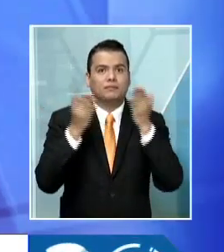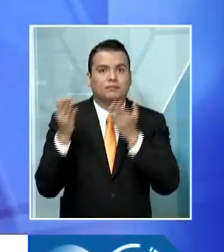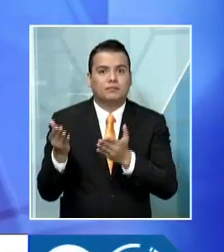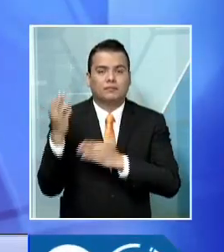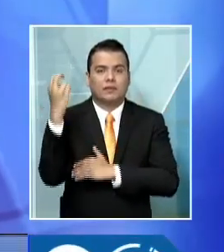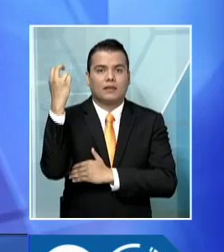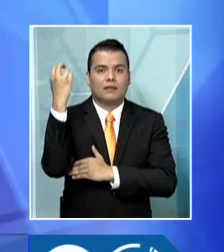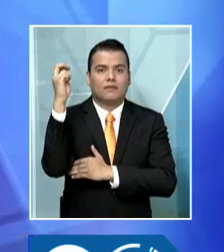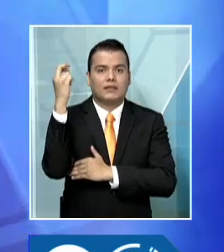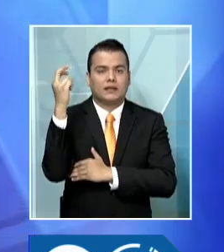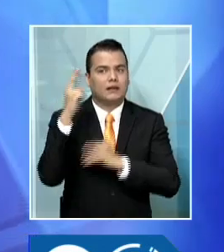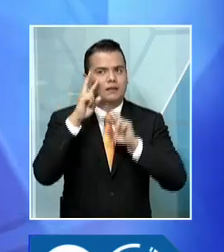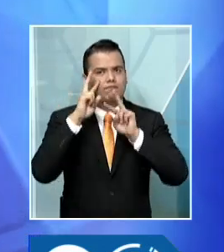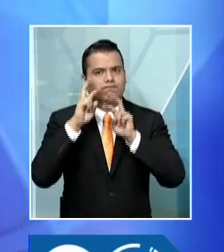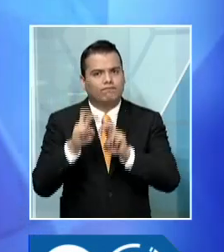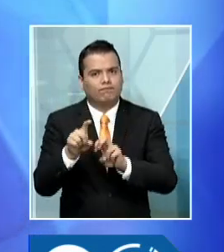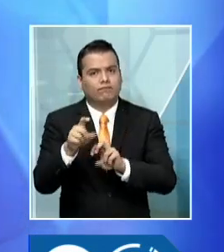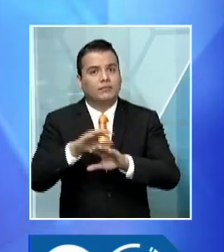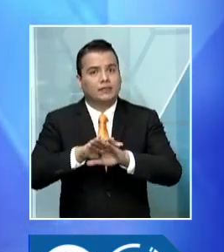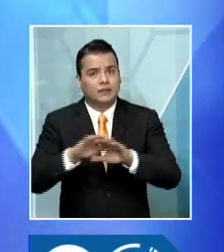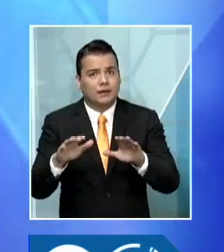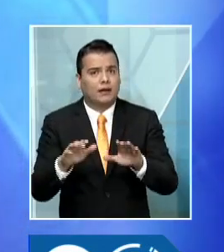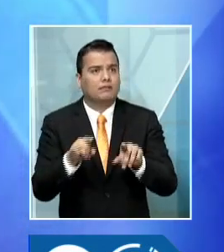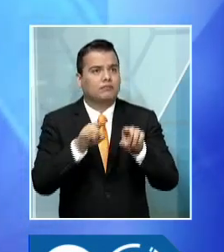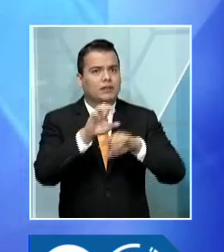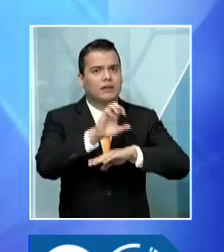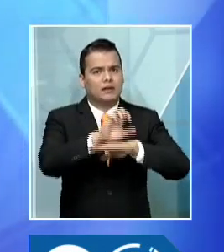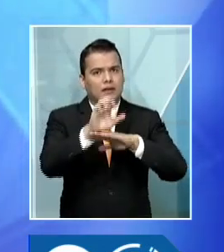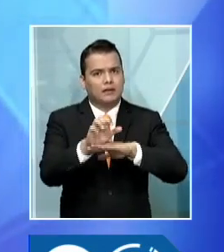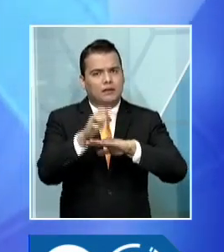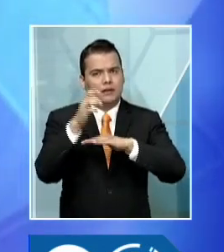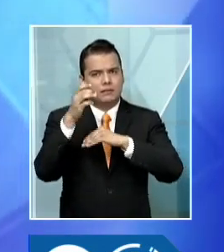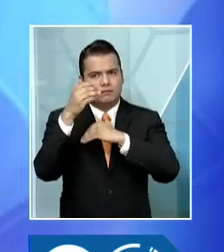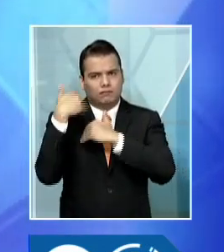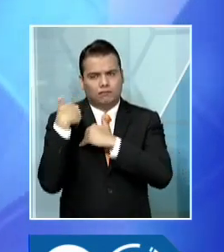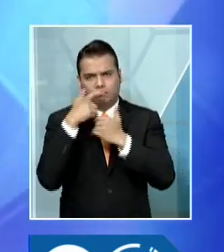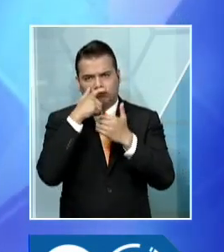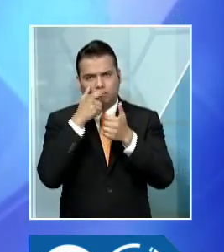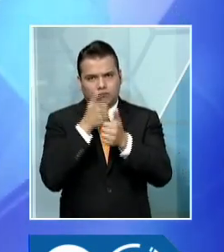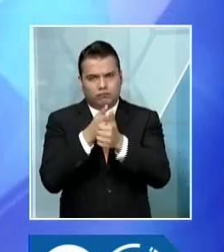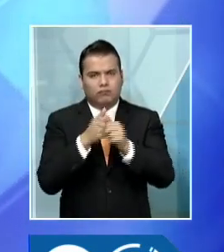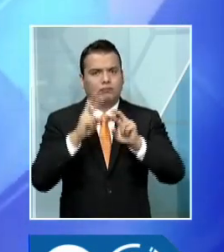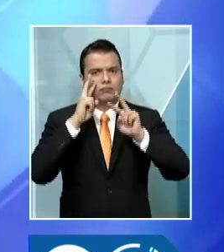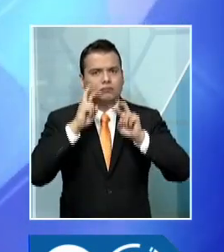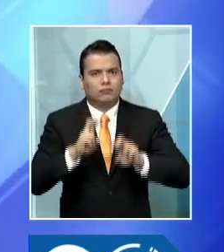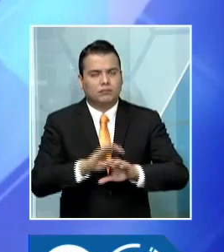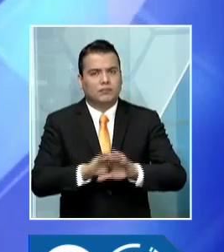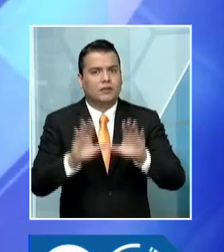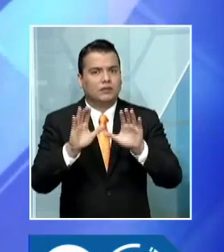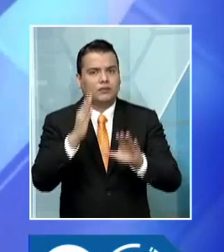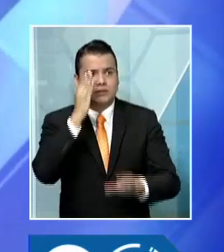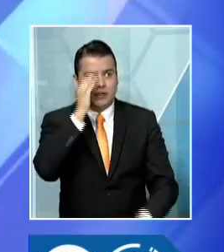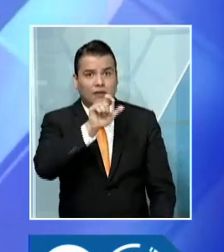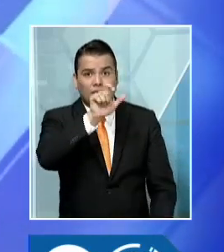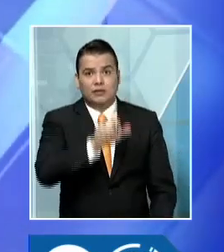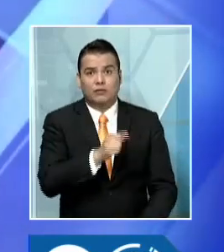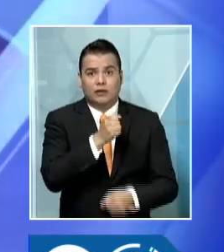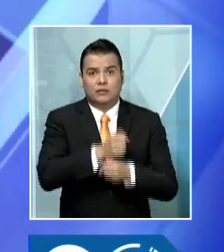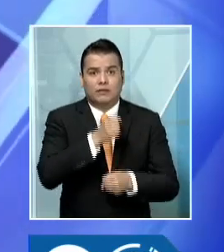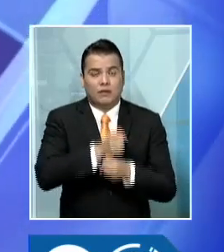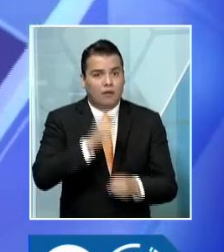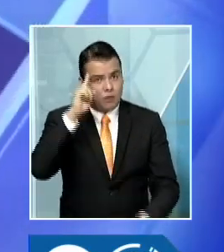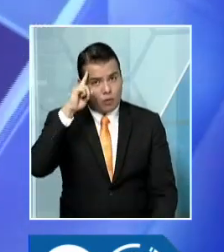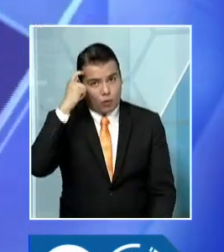Fiscalía para que proceda, así como a los diferentes organismos de control, por cuanto se trata de un funcionario público